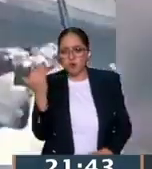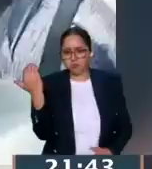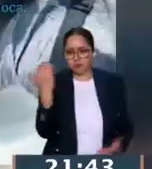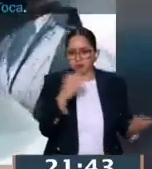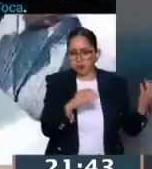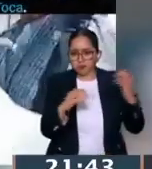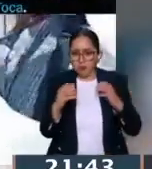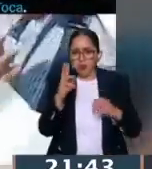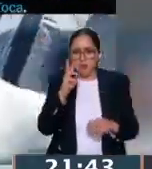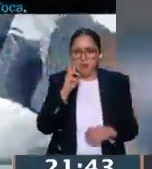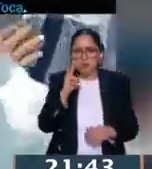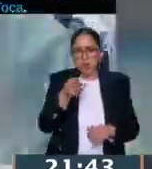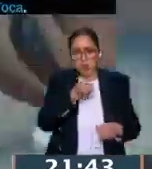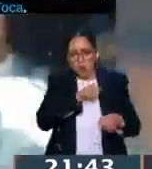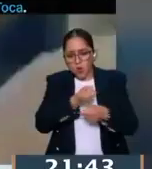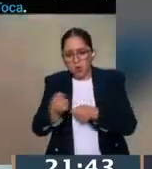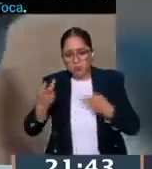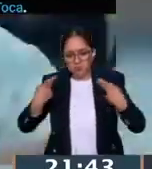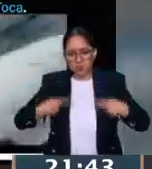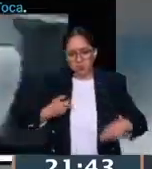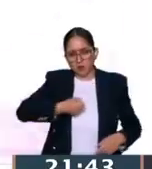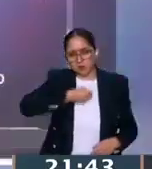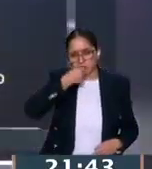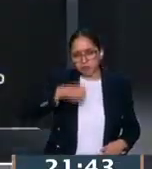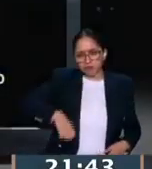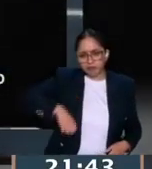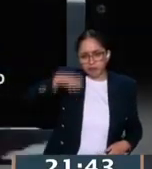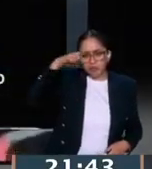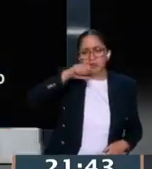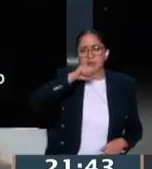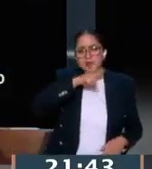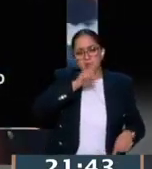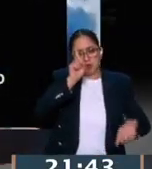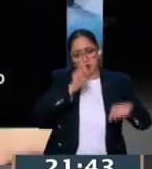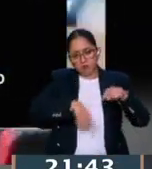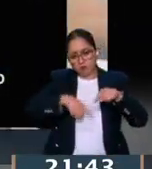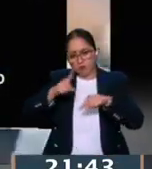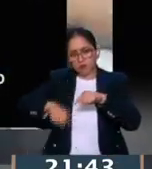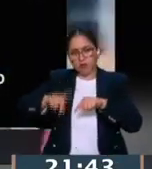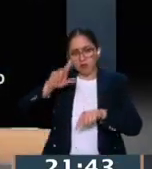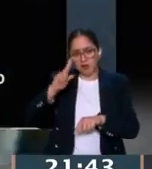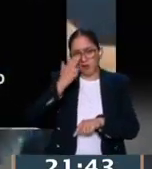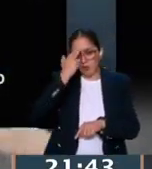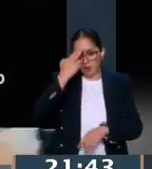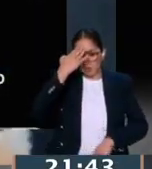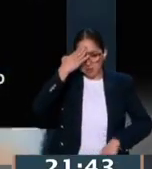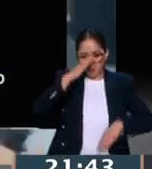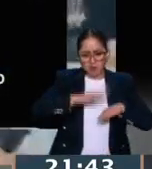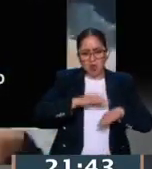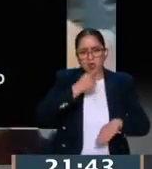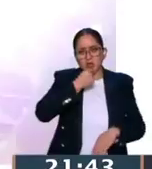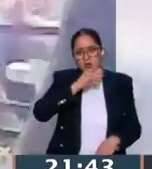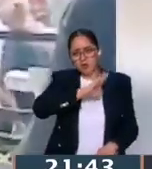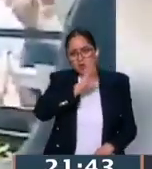golpes a adultos mayores y la destrucción del memorial de los niños muertos en la guardería ABC.